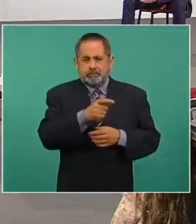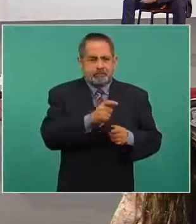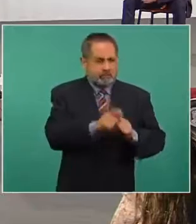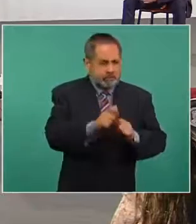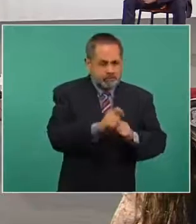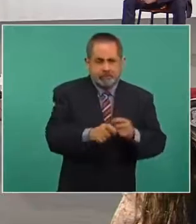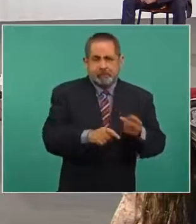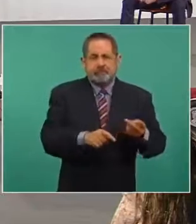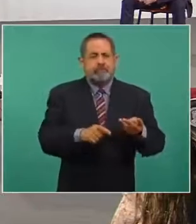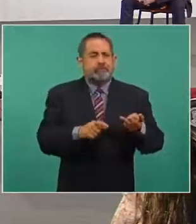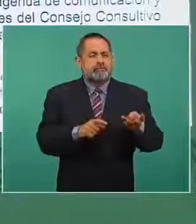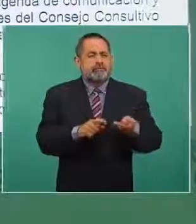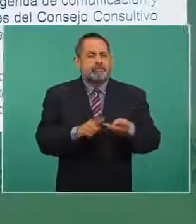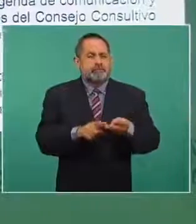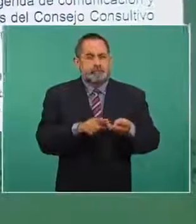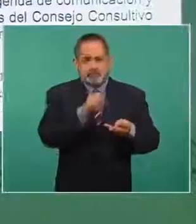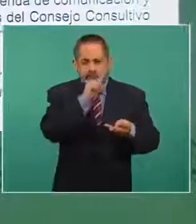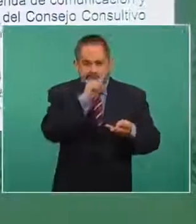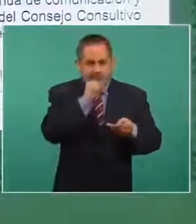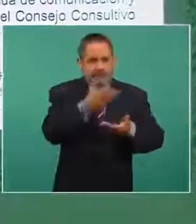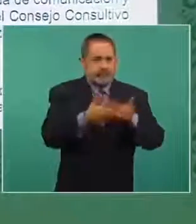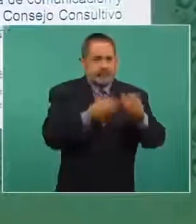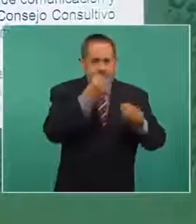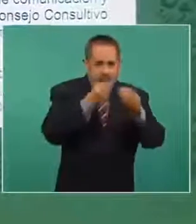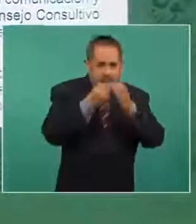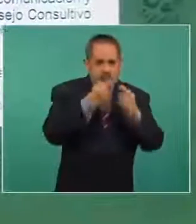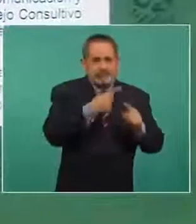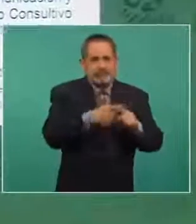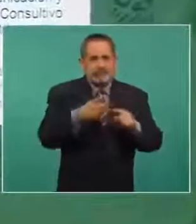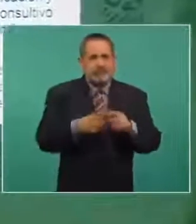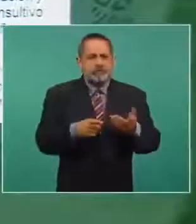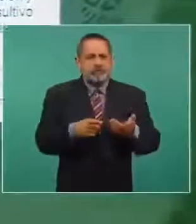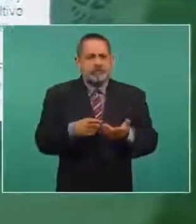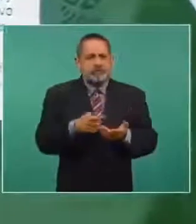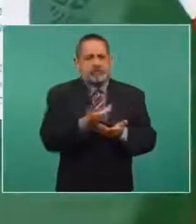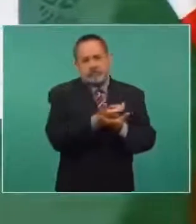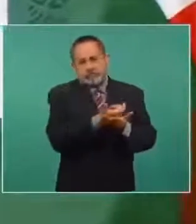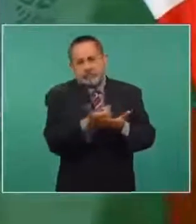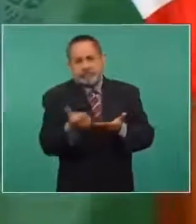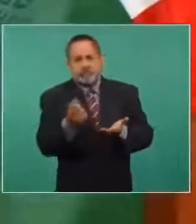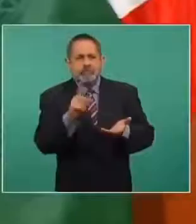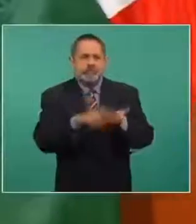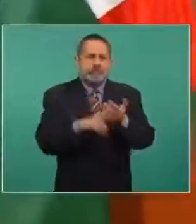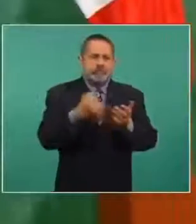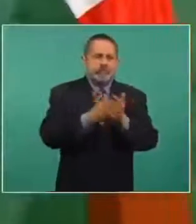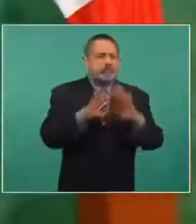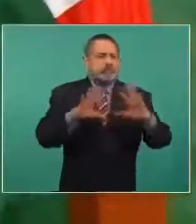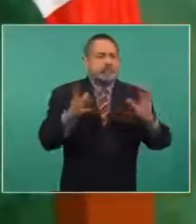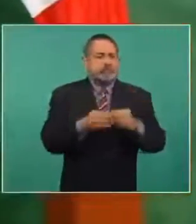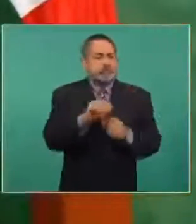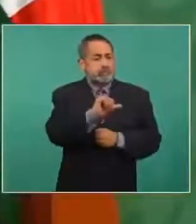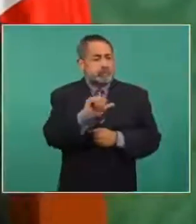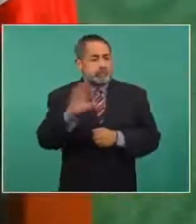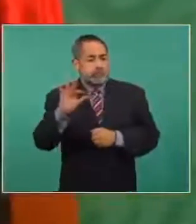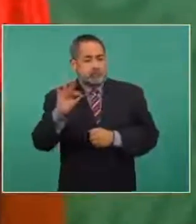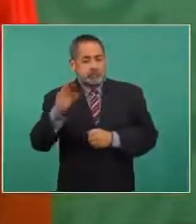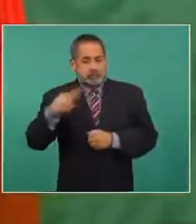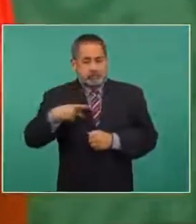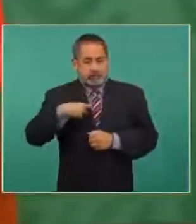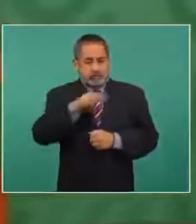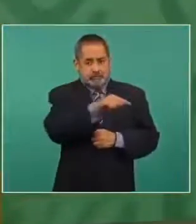servicios de bocadillos, salarios e impuestos de alrededor de 40